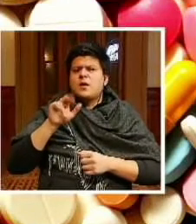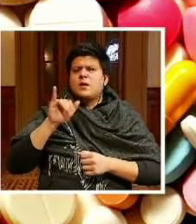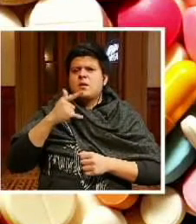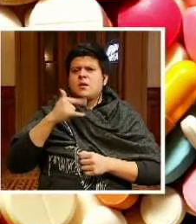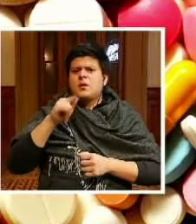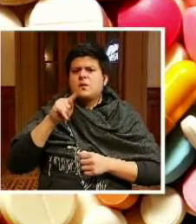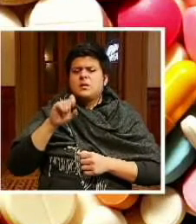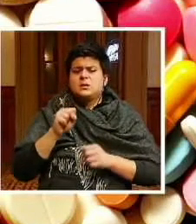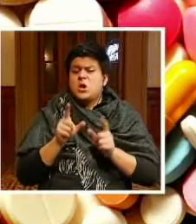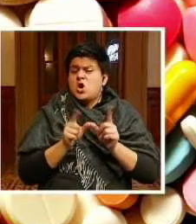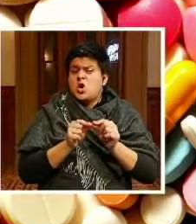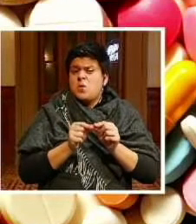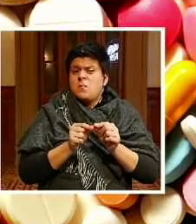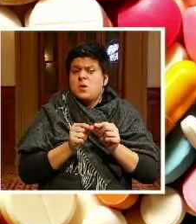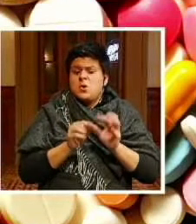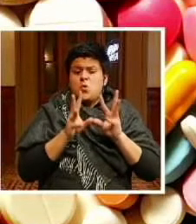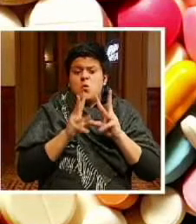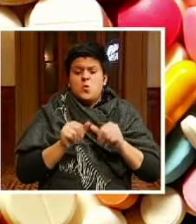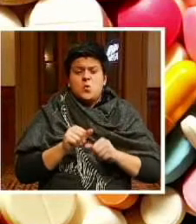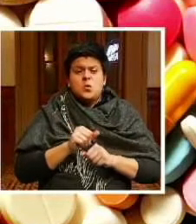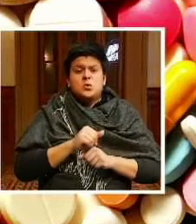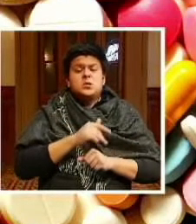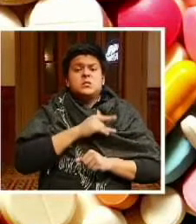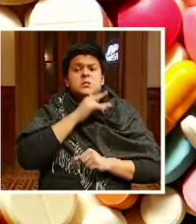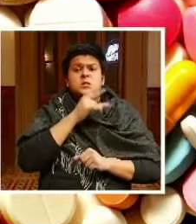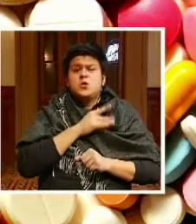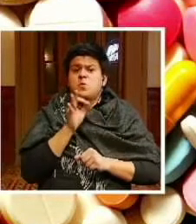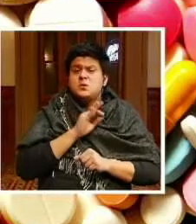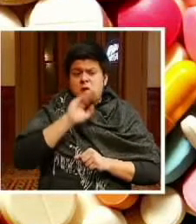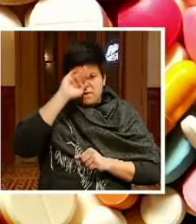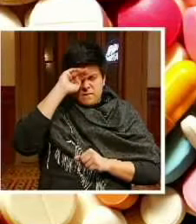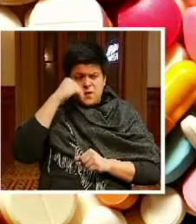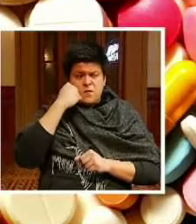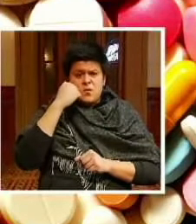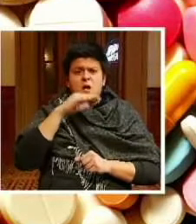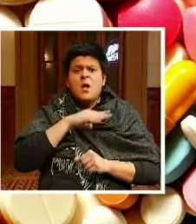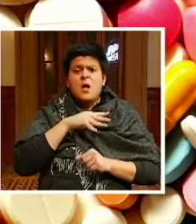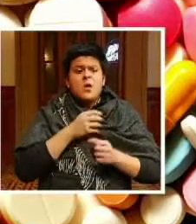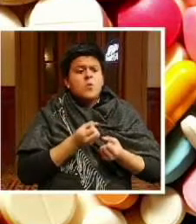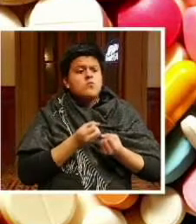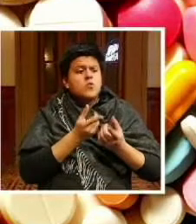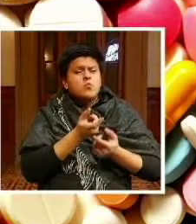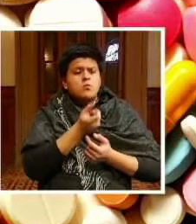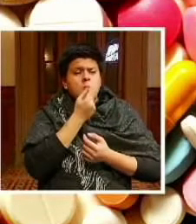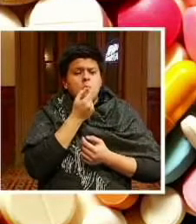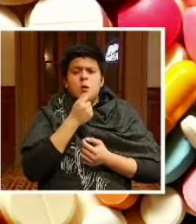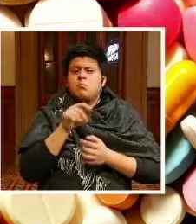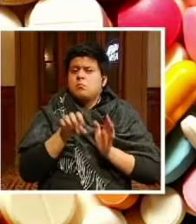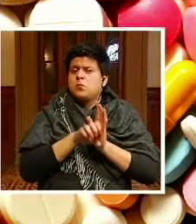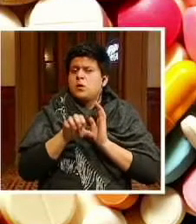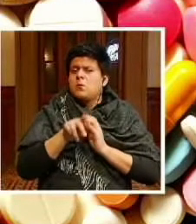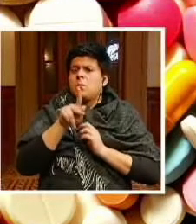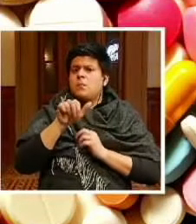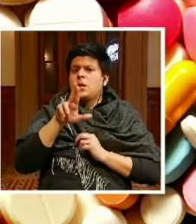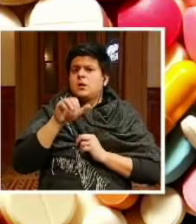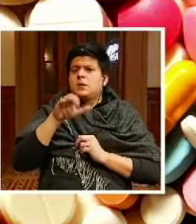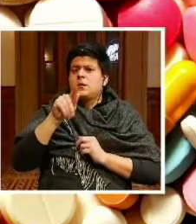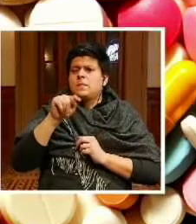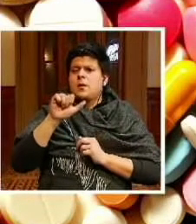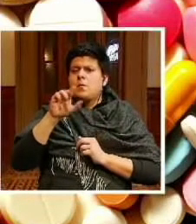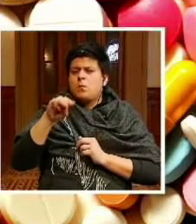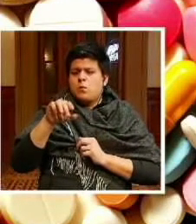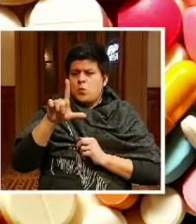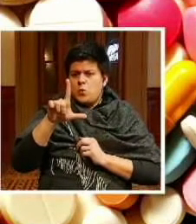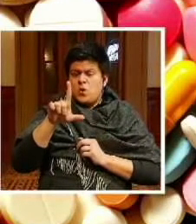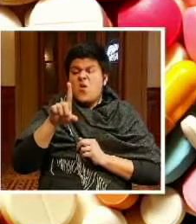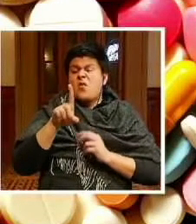síntomas si tiene fiebre le damos un medicamento para la fiebre como paracetamol como diclofenaco ibuprofeno